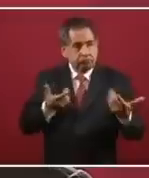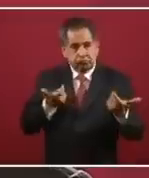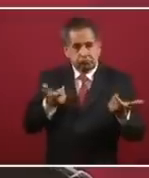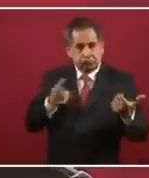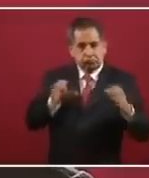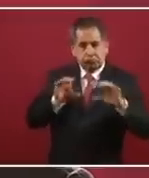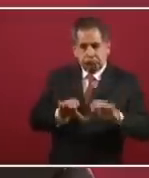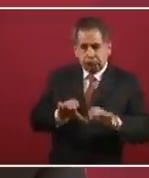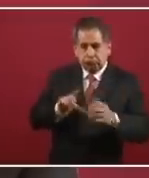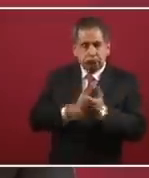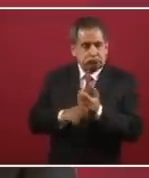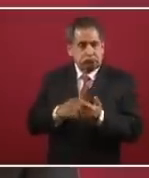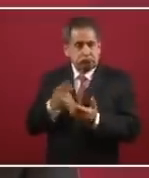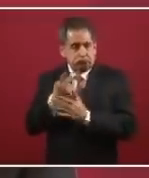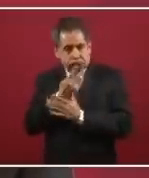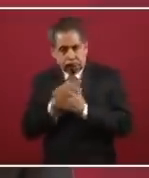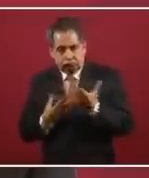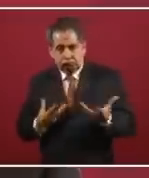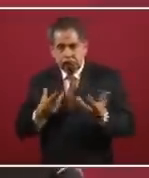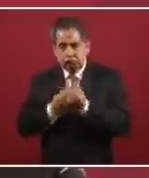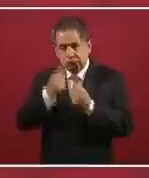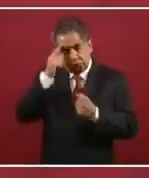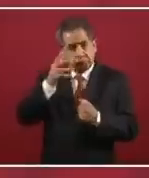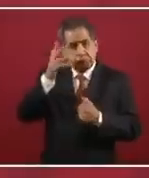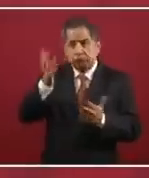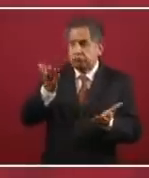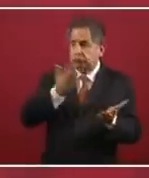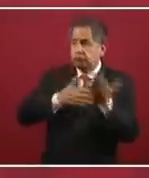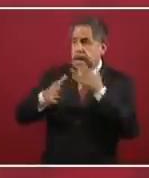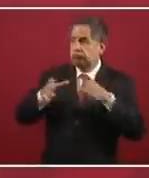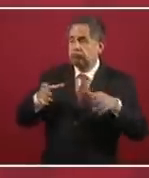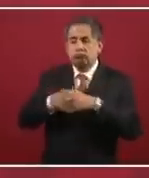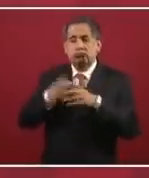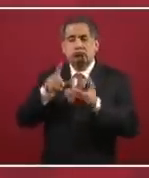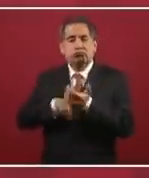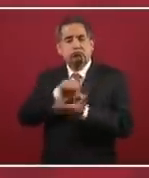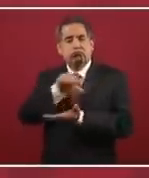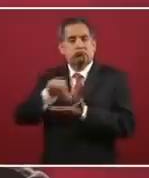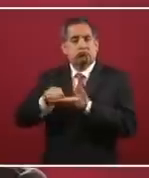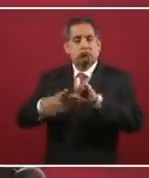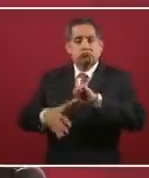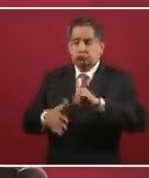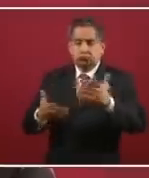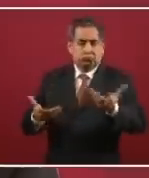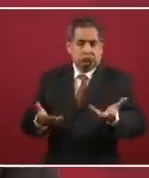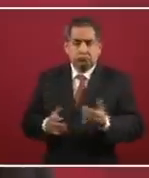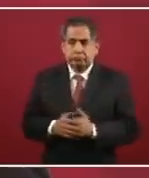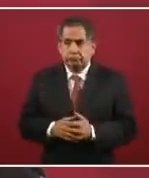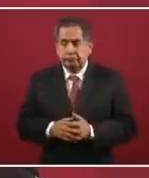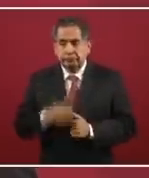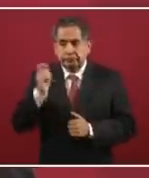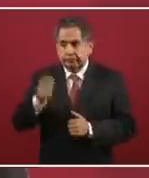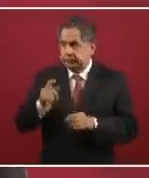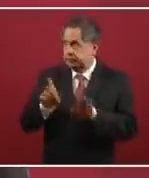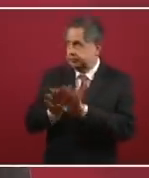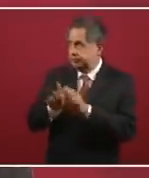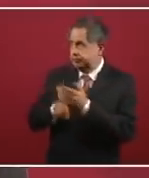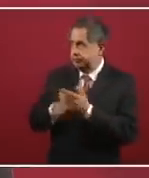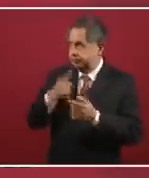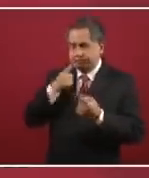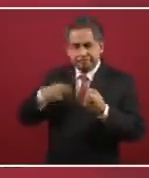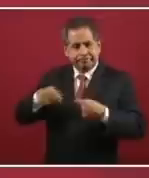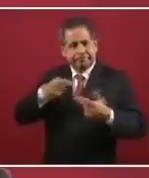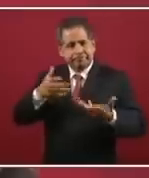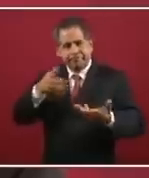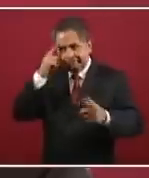y hacemos un plan conjunto para el desarrollo en Centroamérica y el sur de México. Entonces, seguramente eso va a ser un